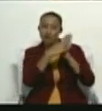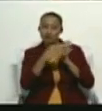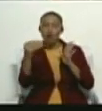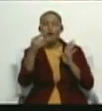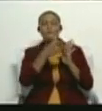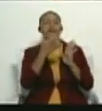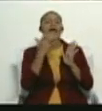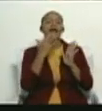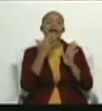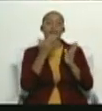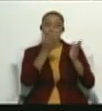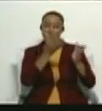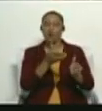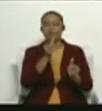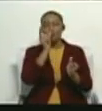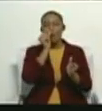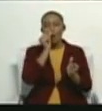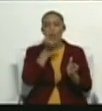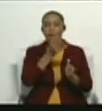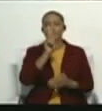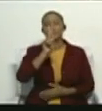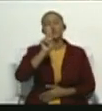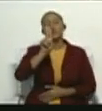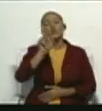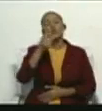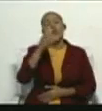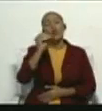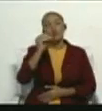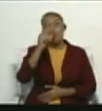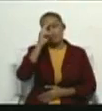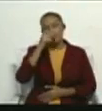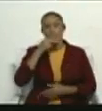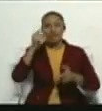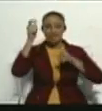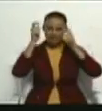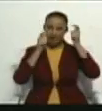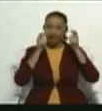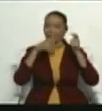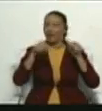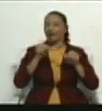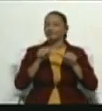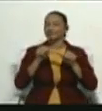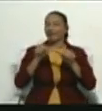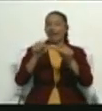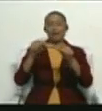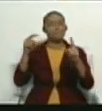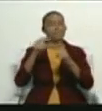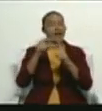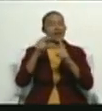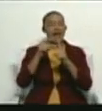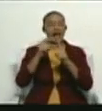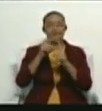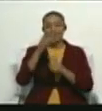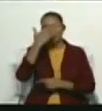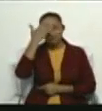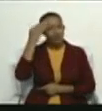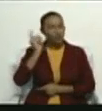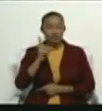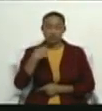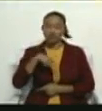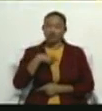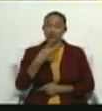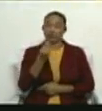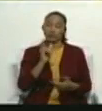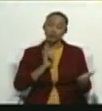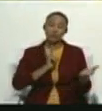Sigamos el ejemplo, porque aquí van a seguir hablando de don Hugo de los Reyes. Los que lo queremos